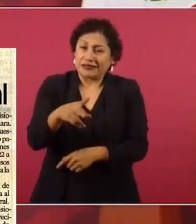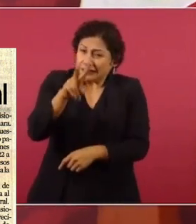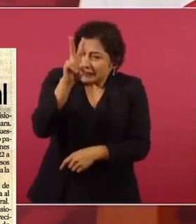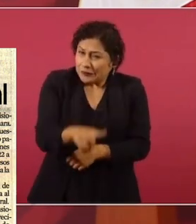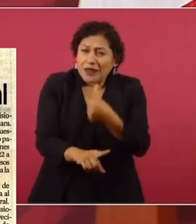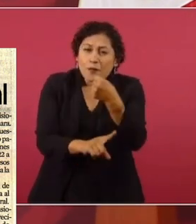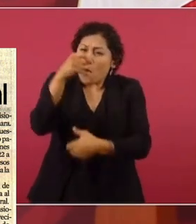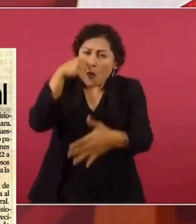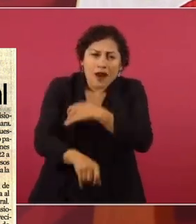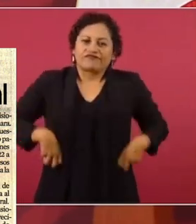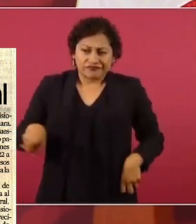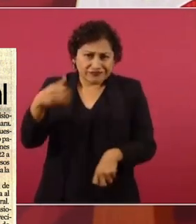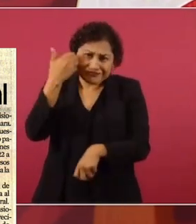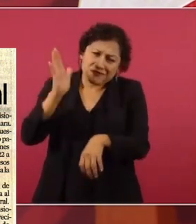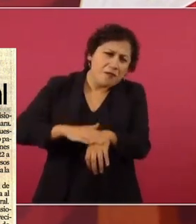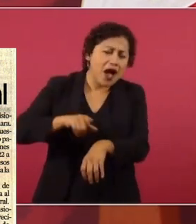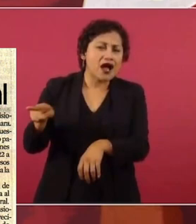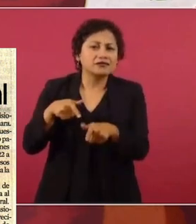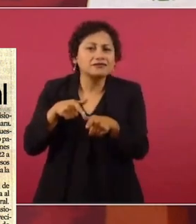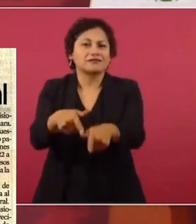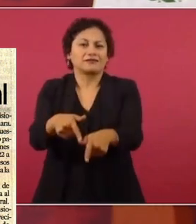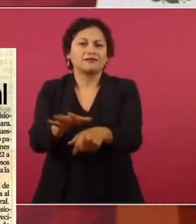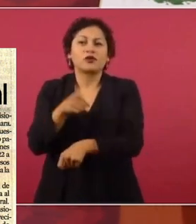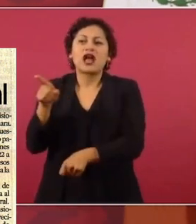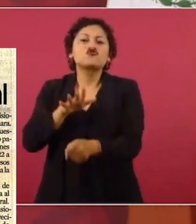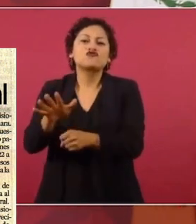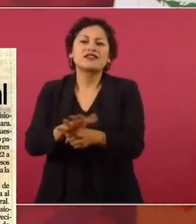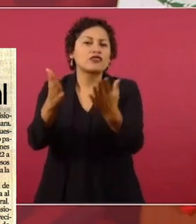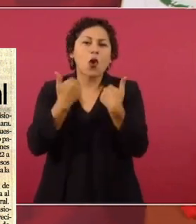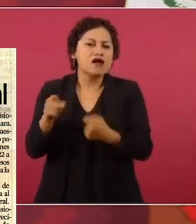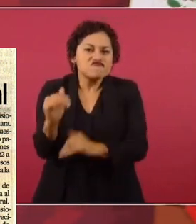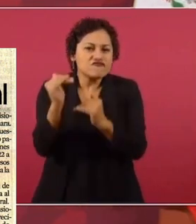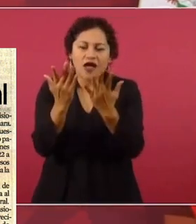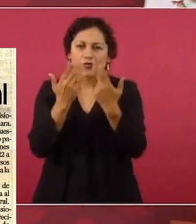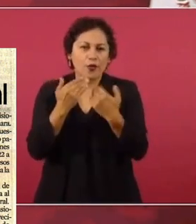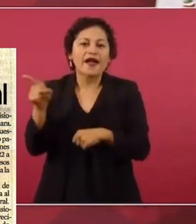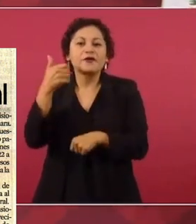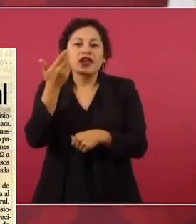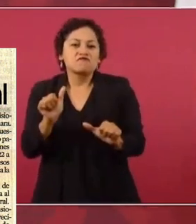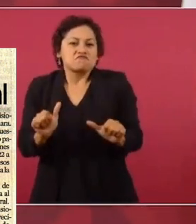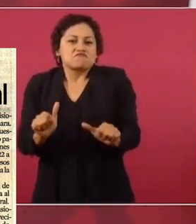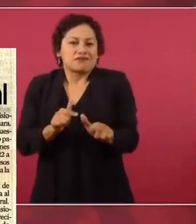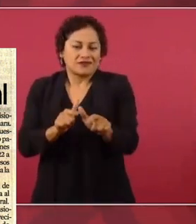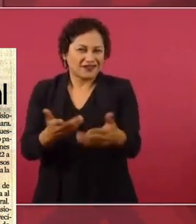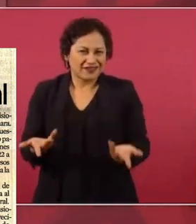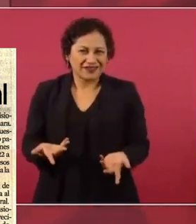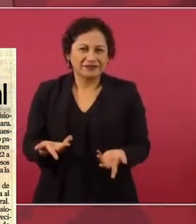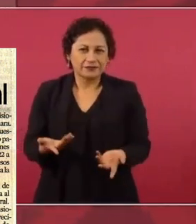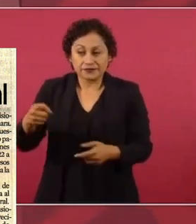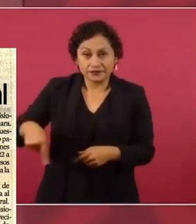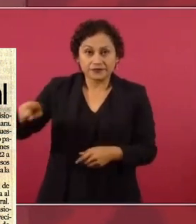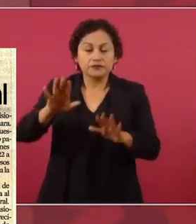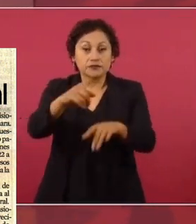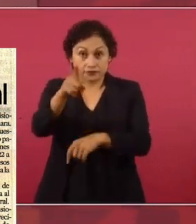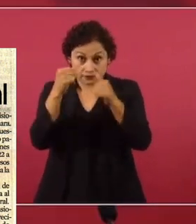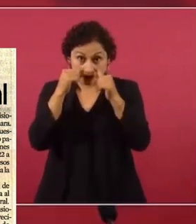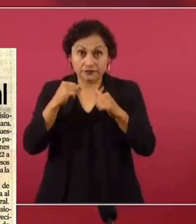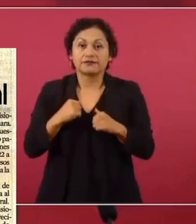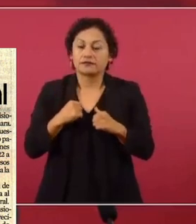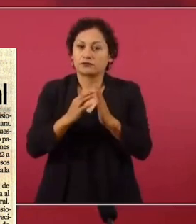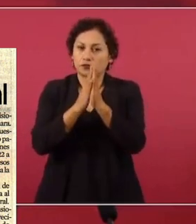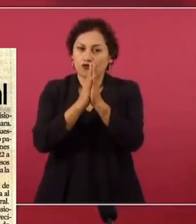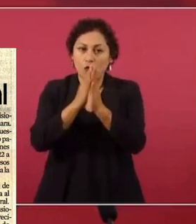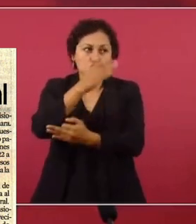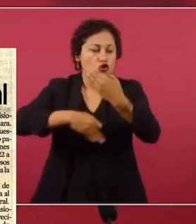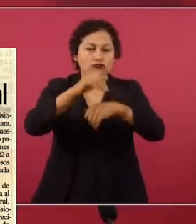fondo es que quieren seguir robando, quieren mantener privilegios. Y ellos están a favor, que se escuche bien y que se